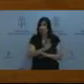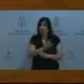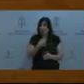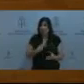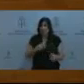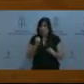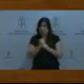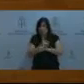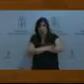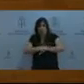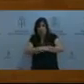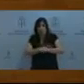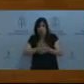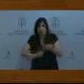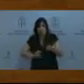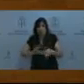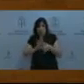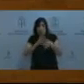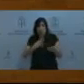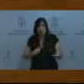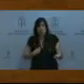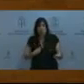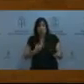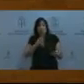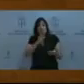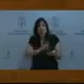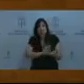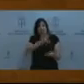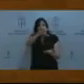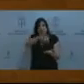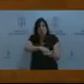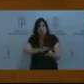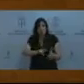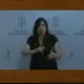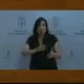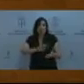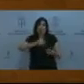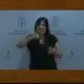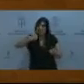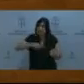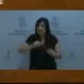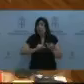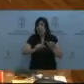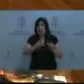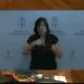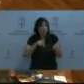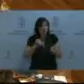que se instale definitivamente en su nueva ubicación. Por lo tanto, votaremos favorablemente también a esta iniciativa.